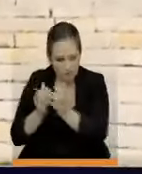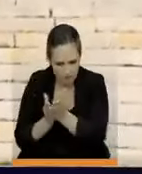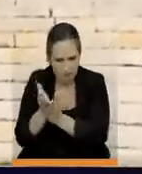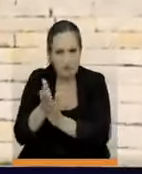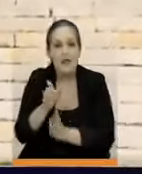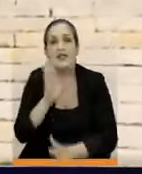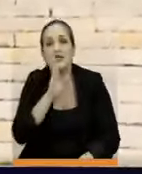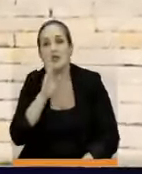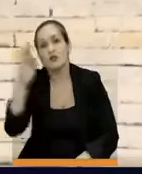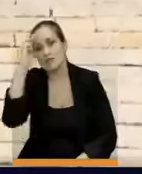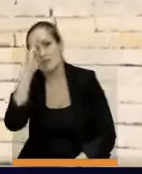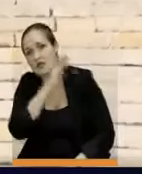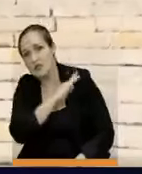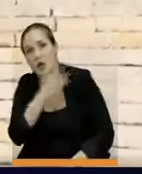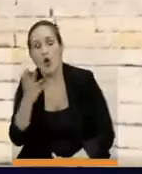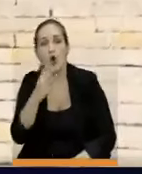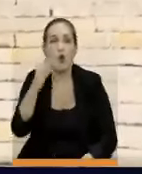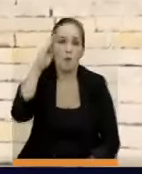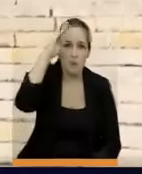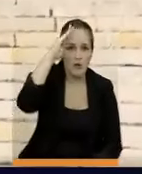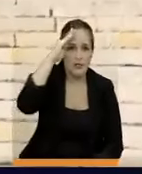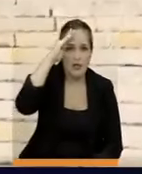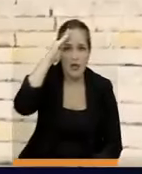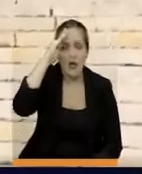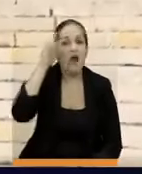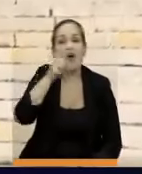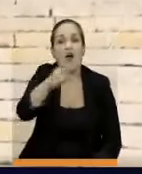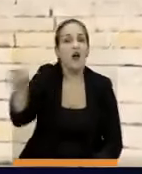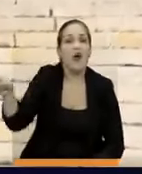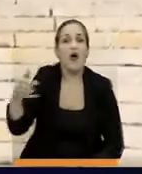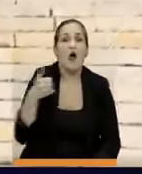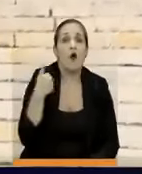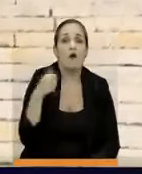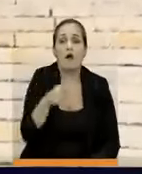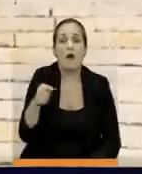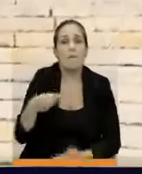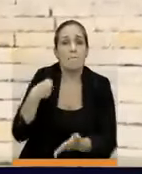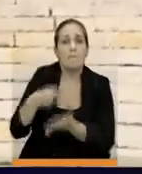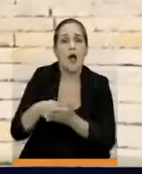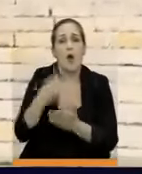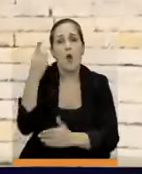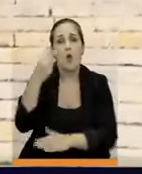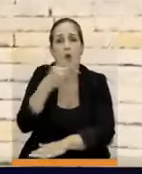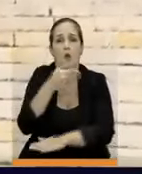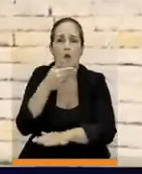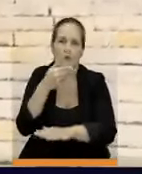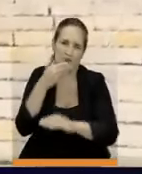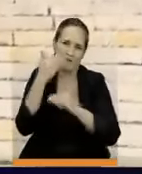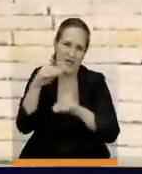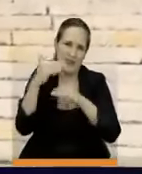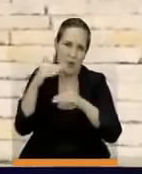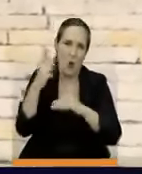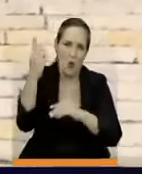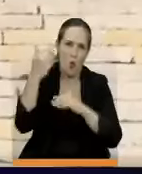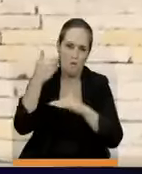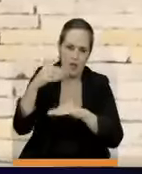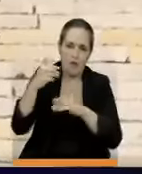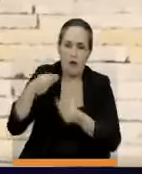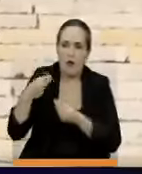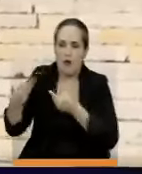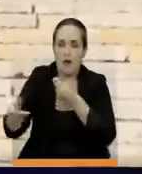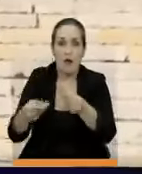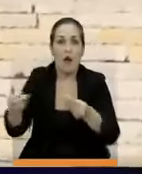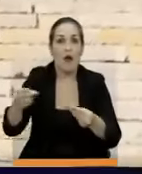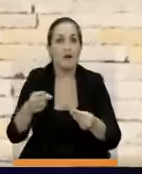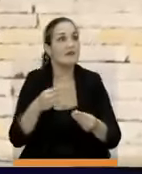hombres y mujeres que prestan el servicio militar a partir del próximo año vamos a tener ese beneficio y Esto va a generar estímulo para que los jóvenes